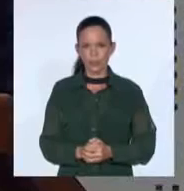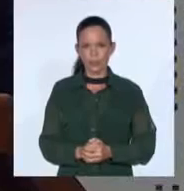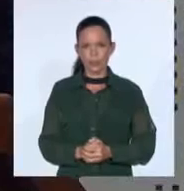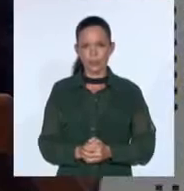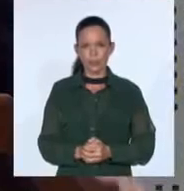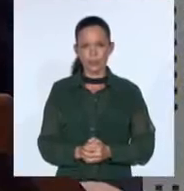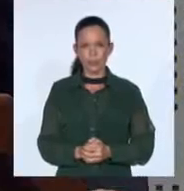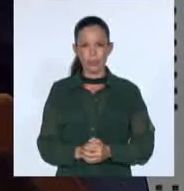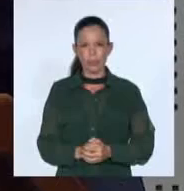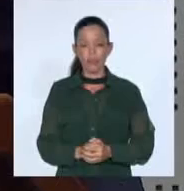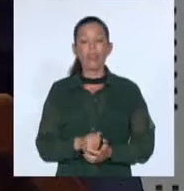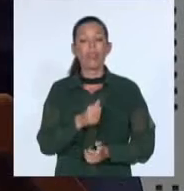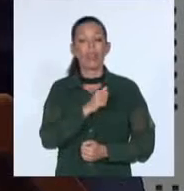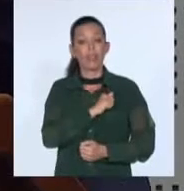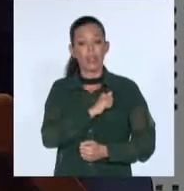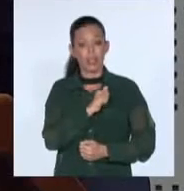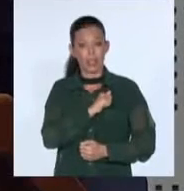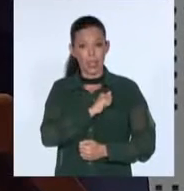Quiero también